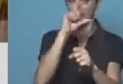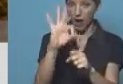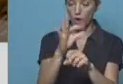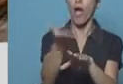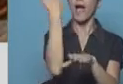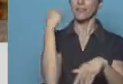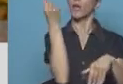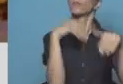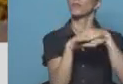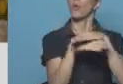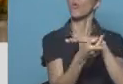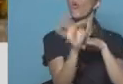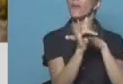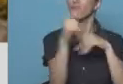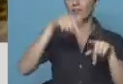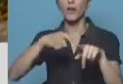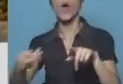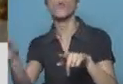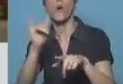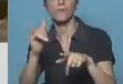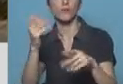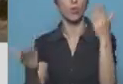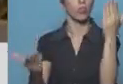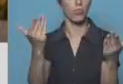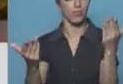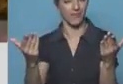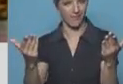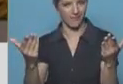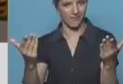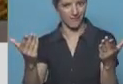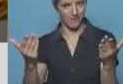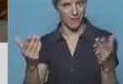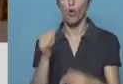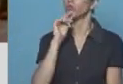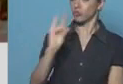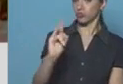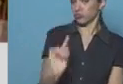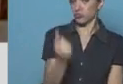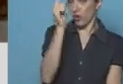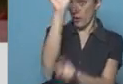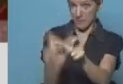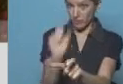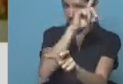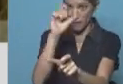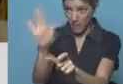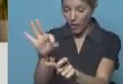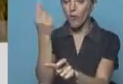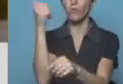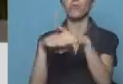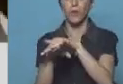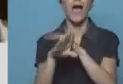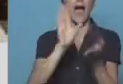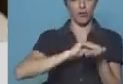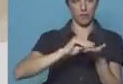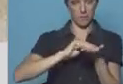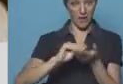sus bancos y cuánto tienen ahora en balances, cuánto tienen ellos como banqueros independientemente de sus bancos, a los propios empleados de los